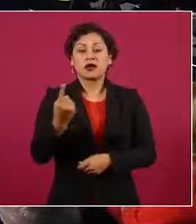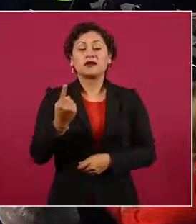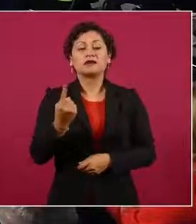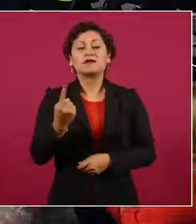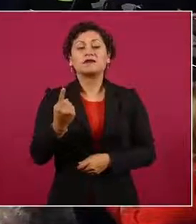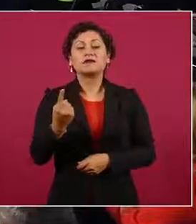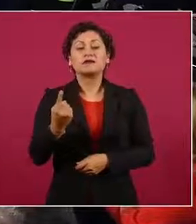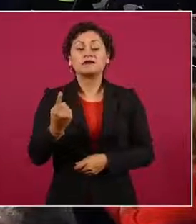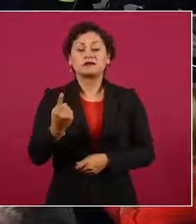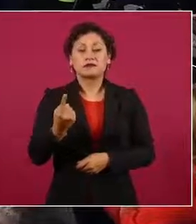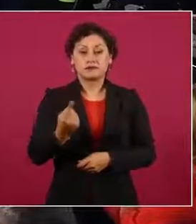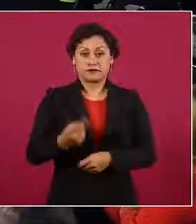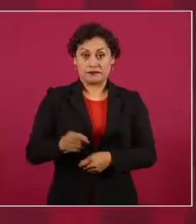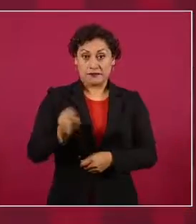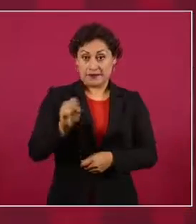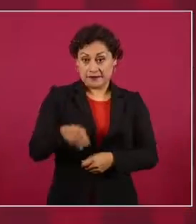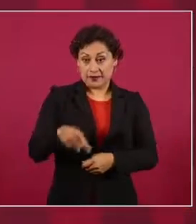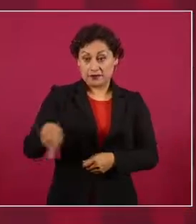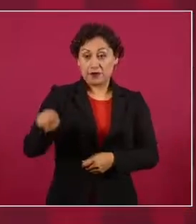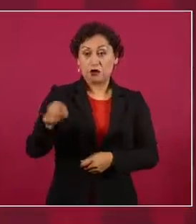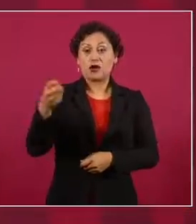pues ya está resuelto,